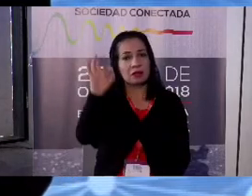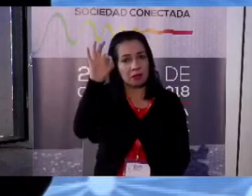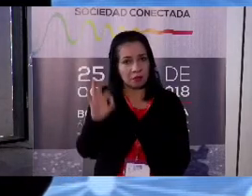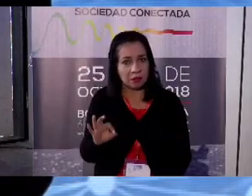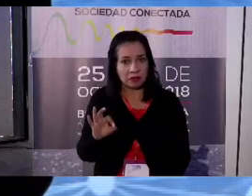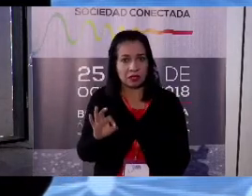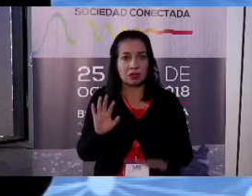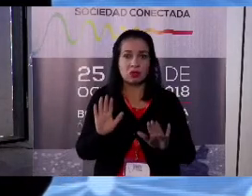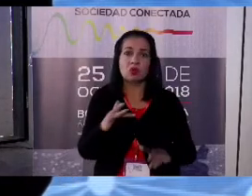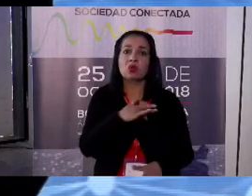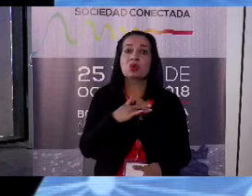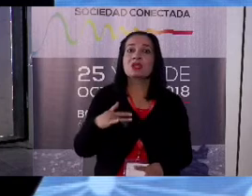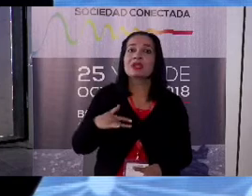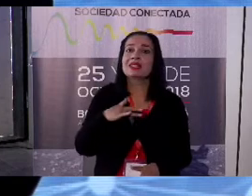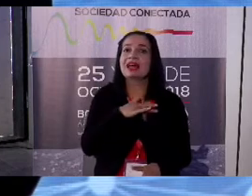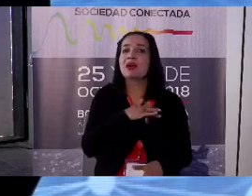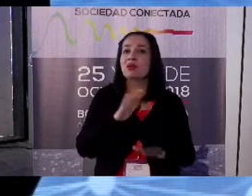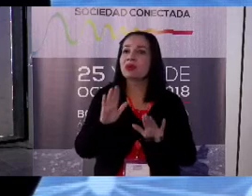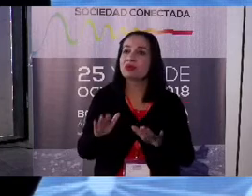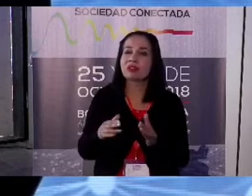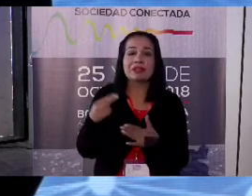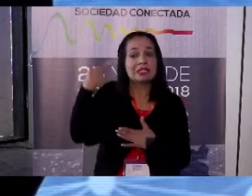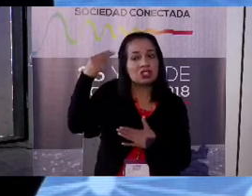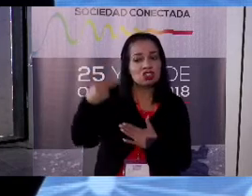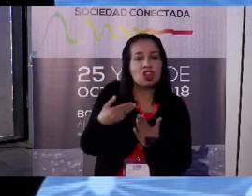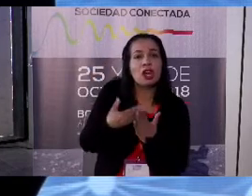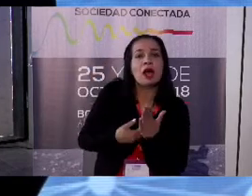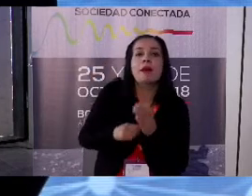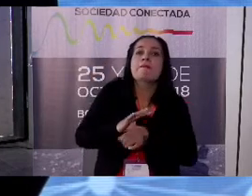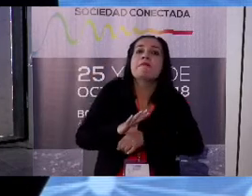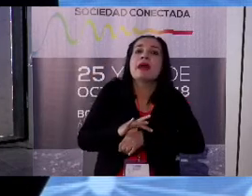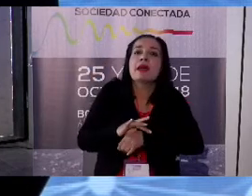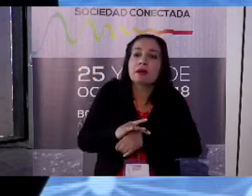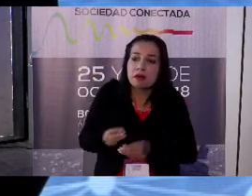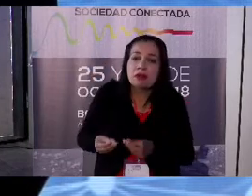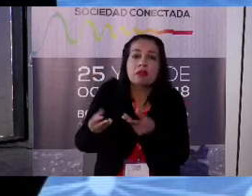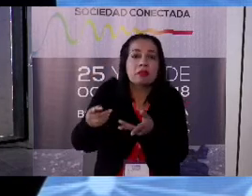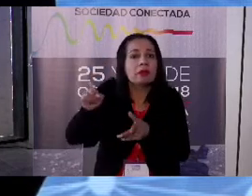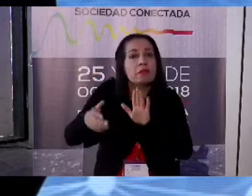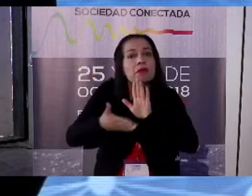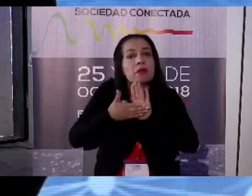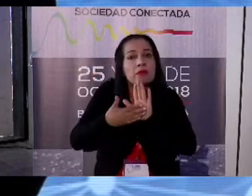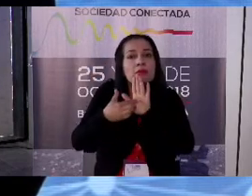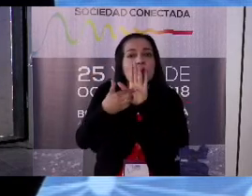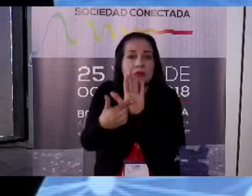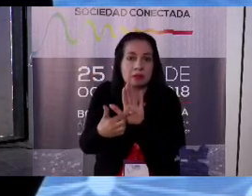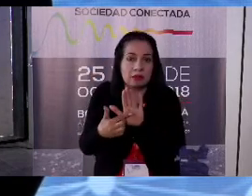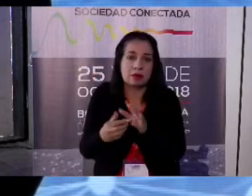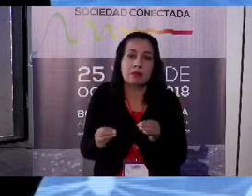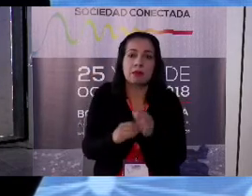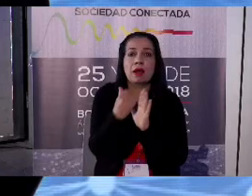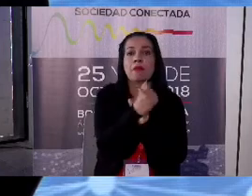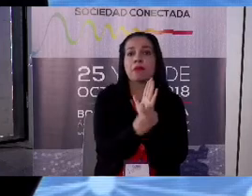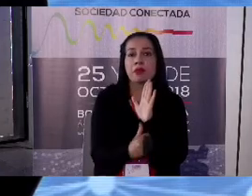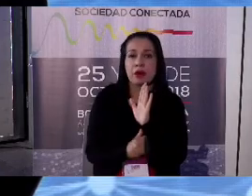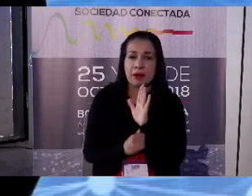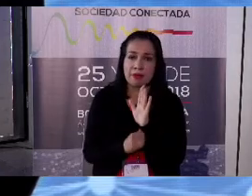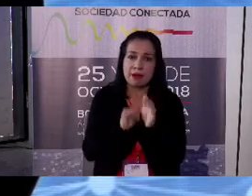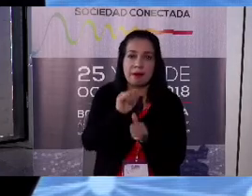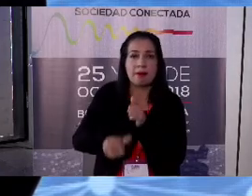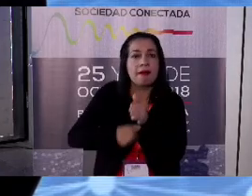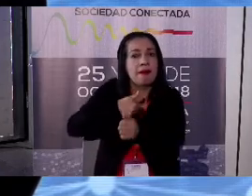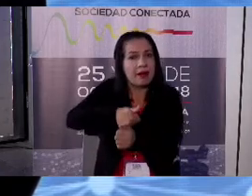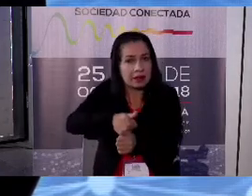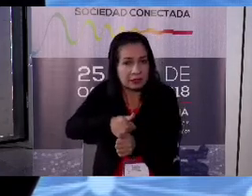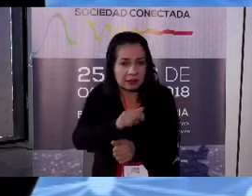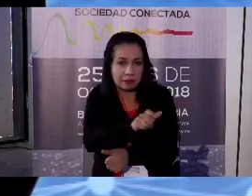integrales de salud se imaginan que conlleva esto no un programa de teleasistencia para el